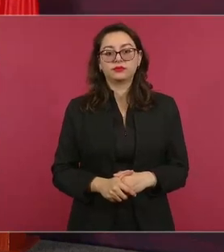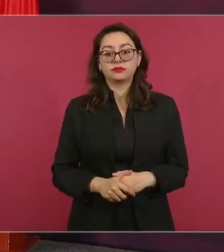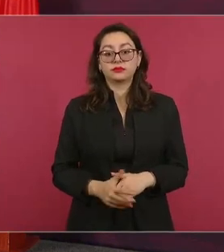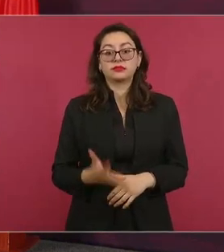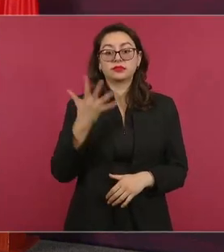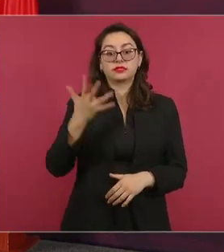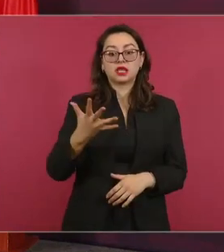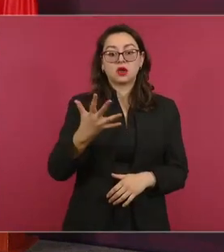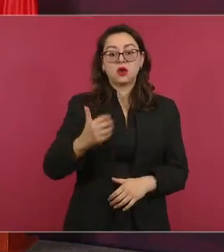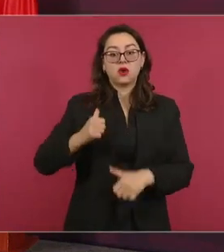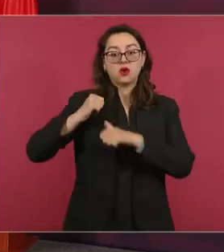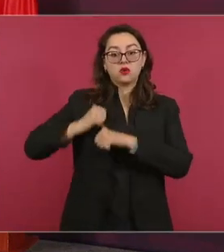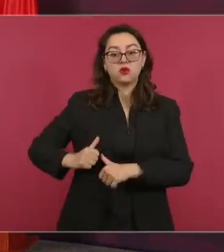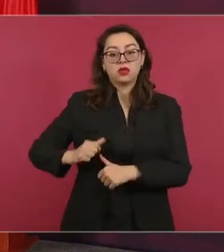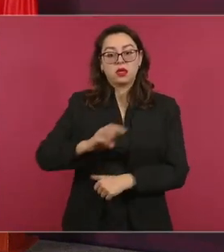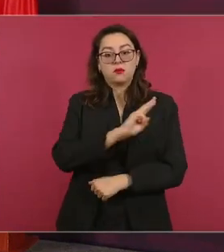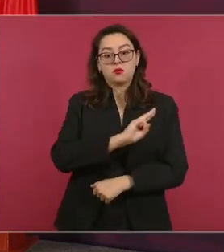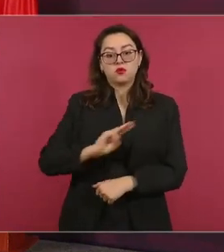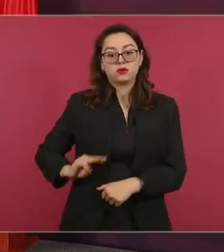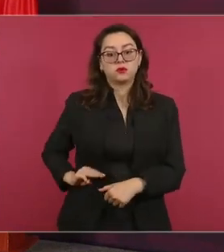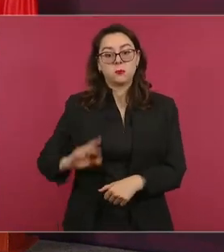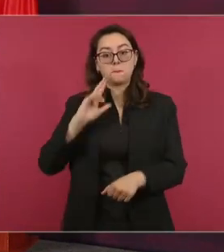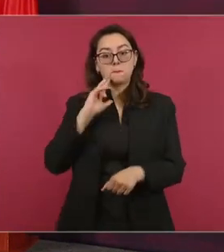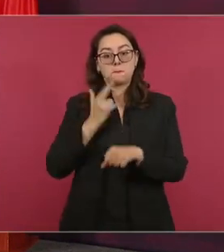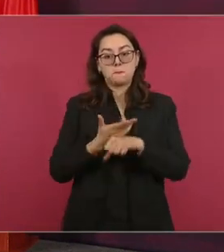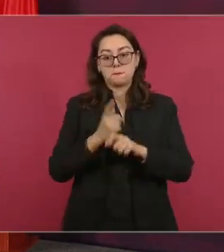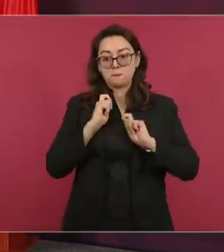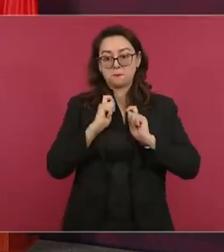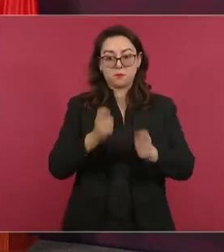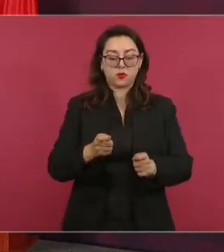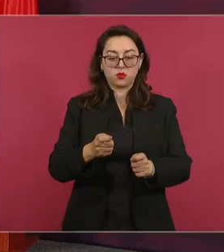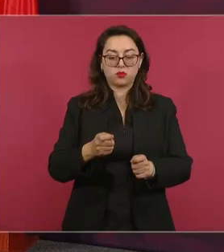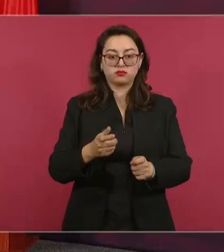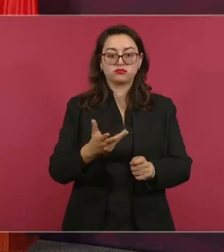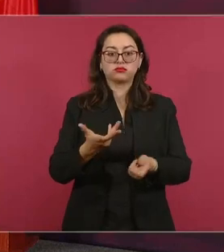autoridades municipales. Nosotros les